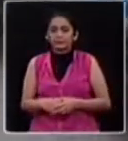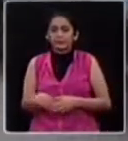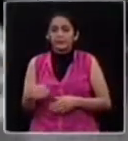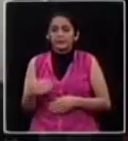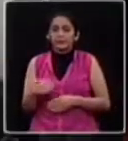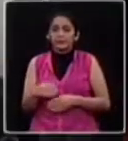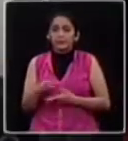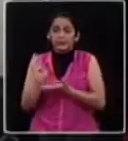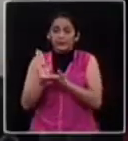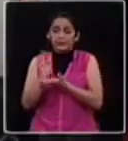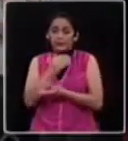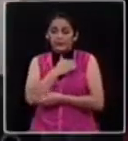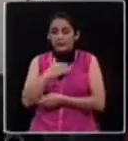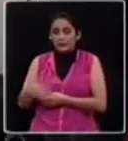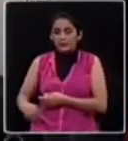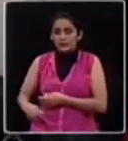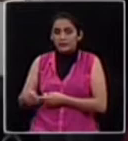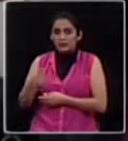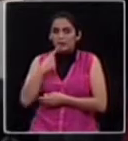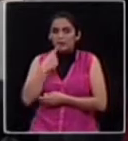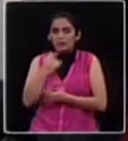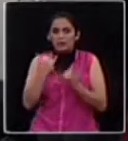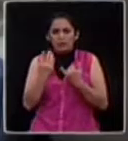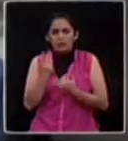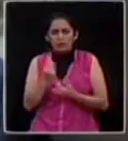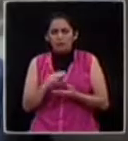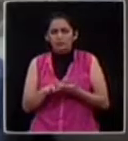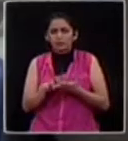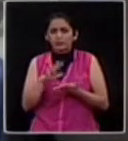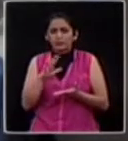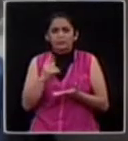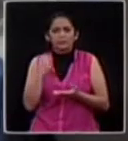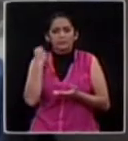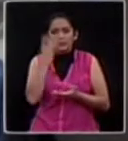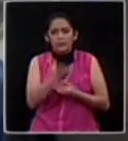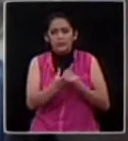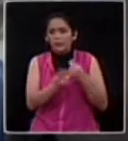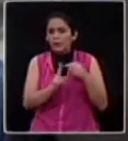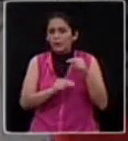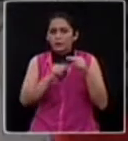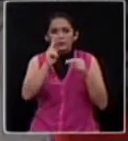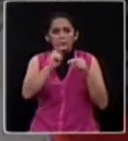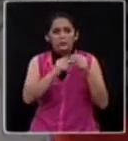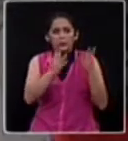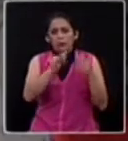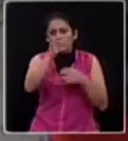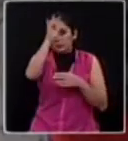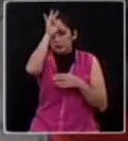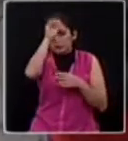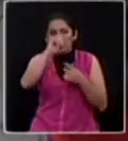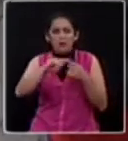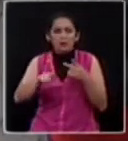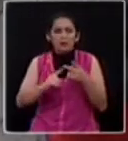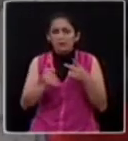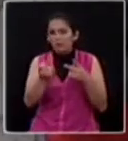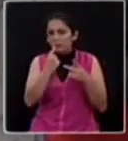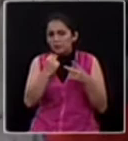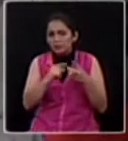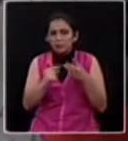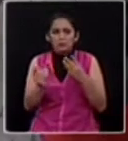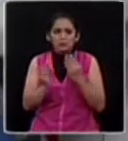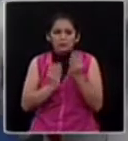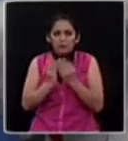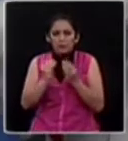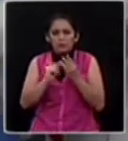la inversión de más de 1.000 millones de dólares desplegada en todo el país. Esto para infraestructura hospitalaria, medicamentos, servicios,